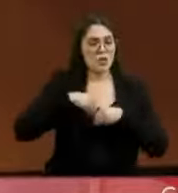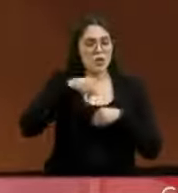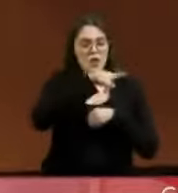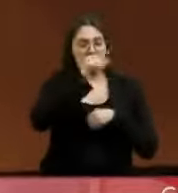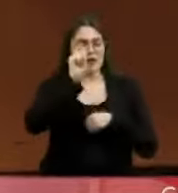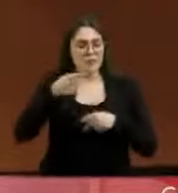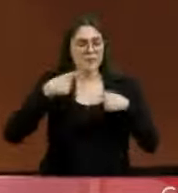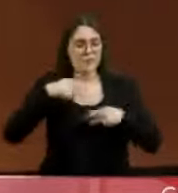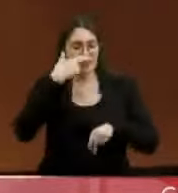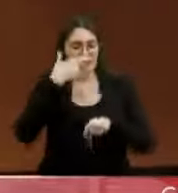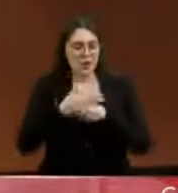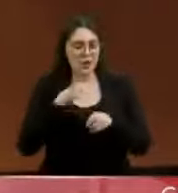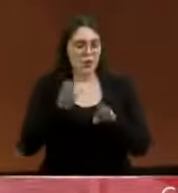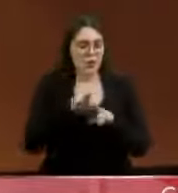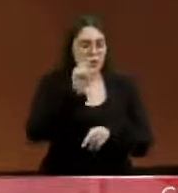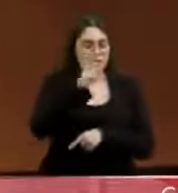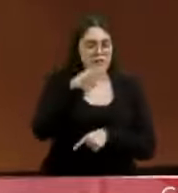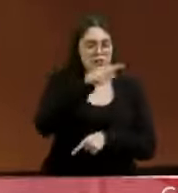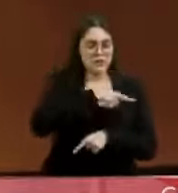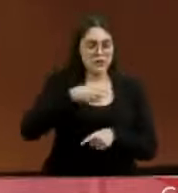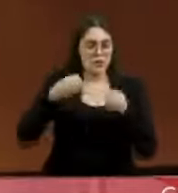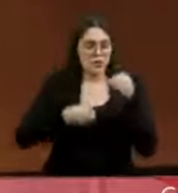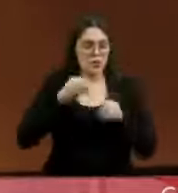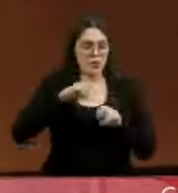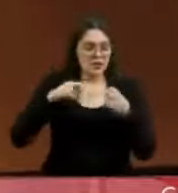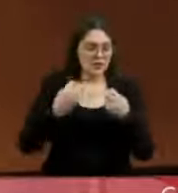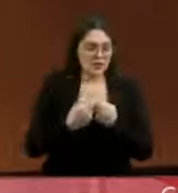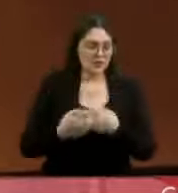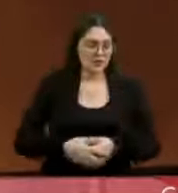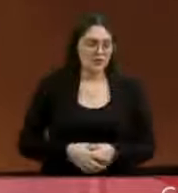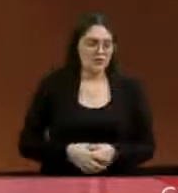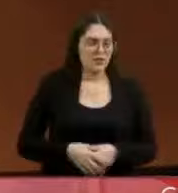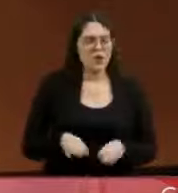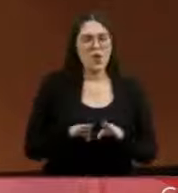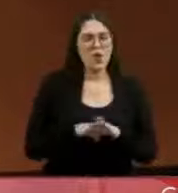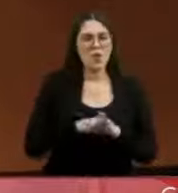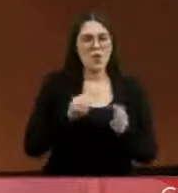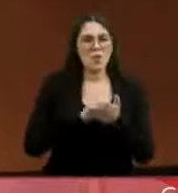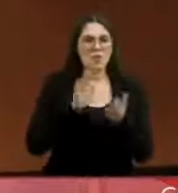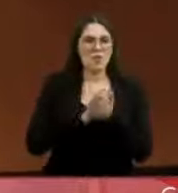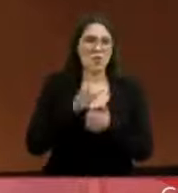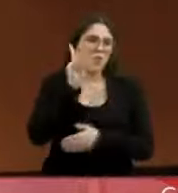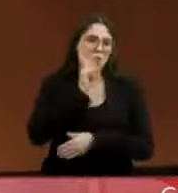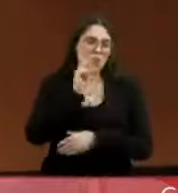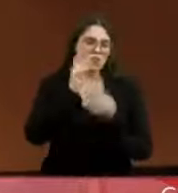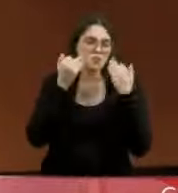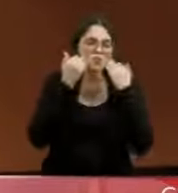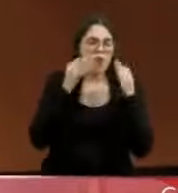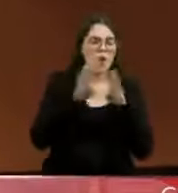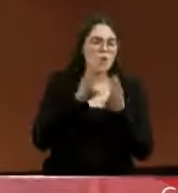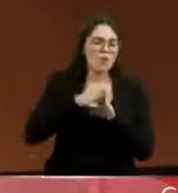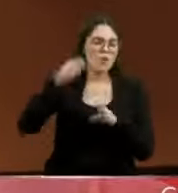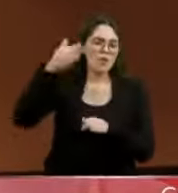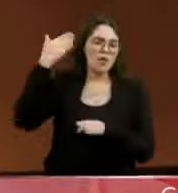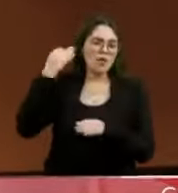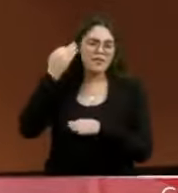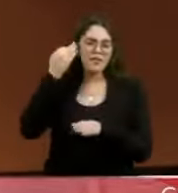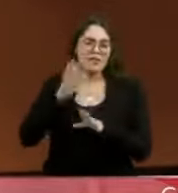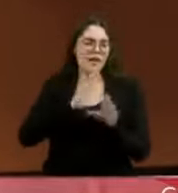personas juzgadoras. Solo para el anecdotario, pondré un ejemplo de cómo han cambiado los